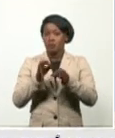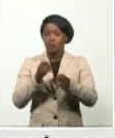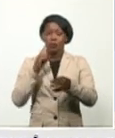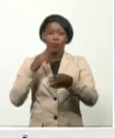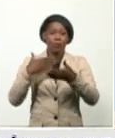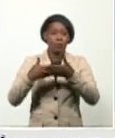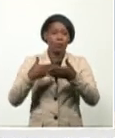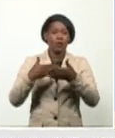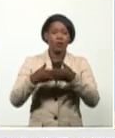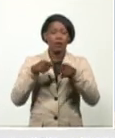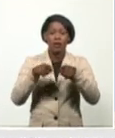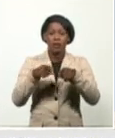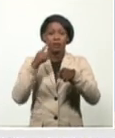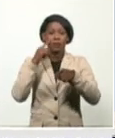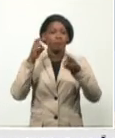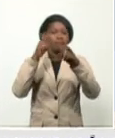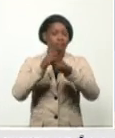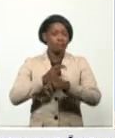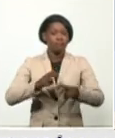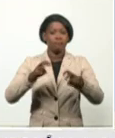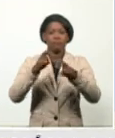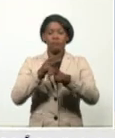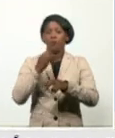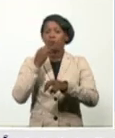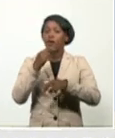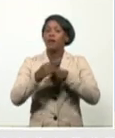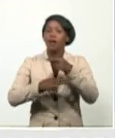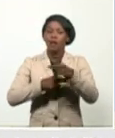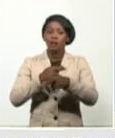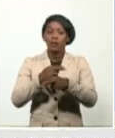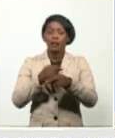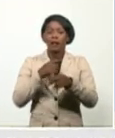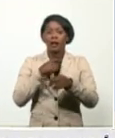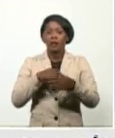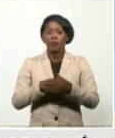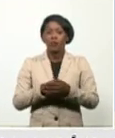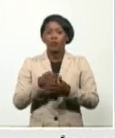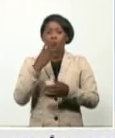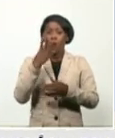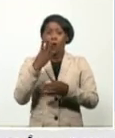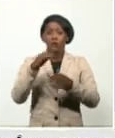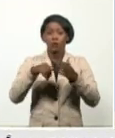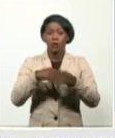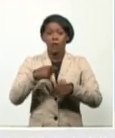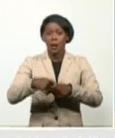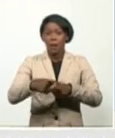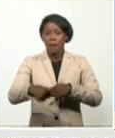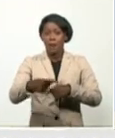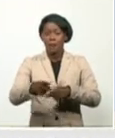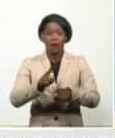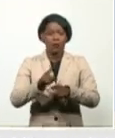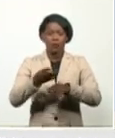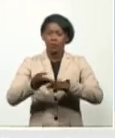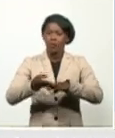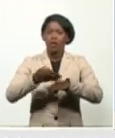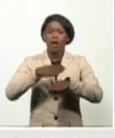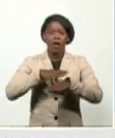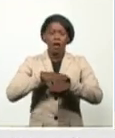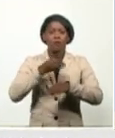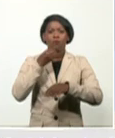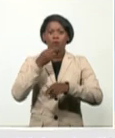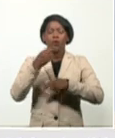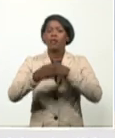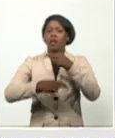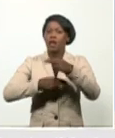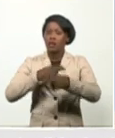este estudio se puede hacer no al cuarto día, ya con los últimos adelantos, los últimos descubrimientos se